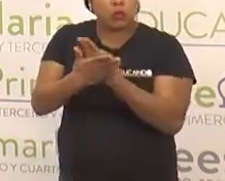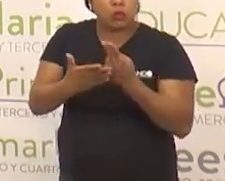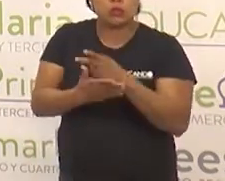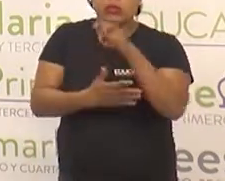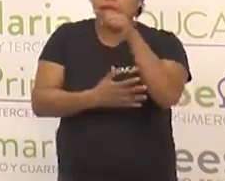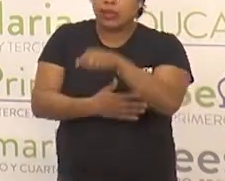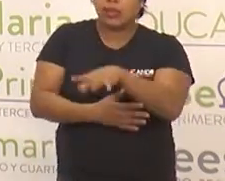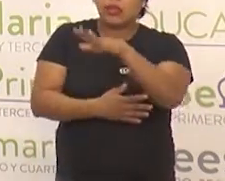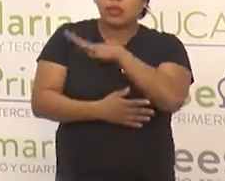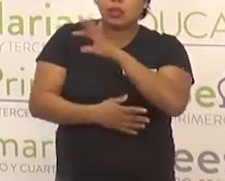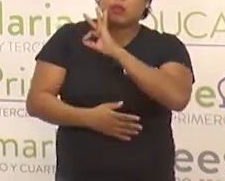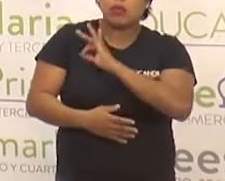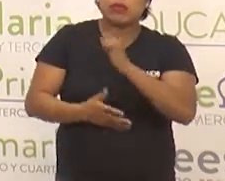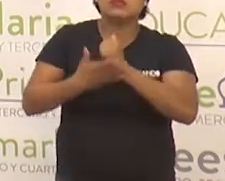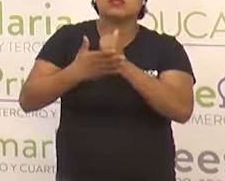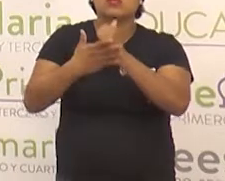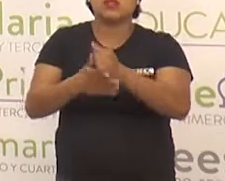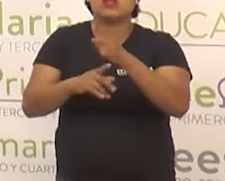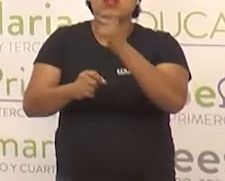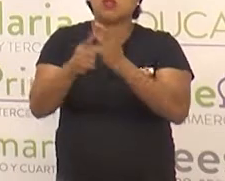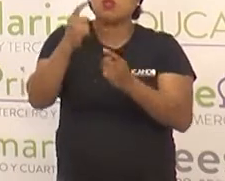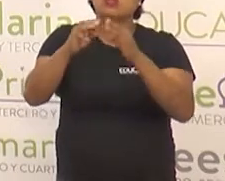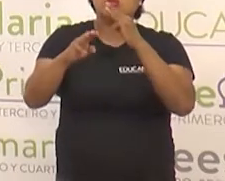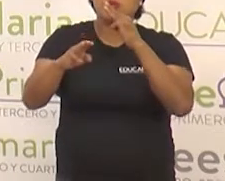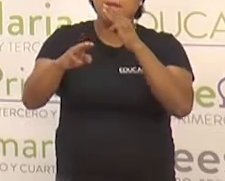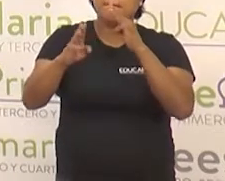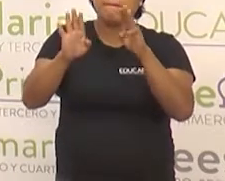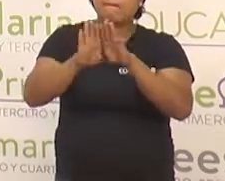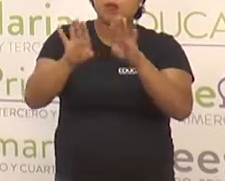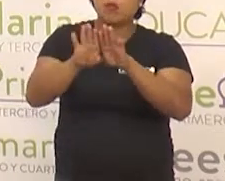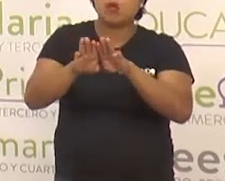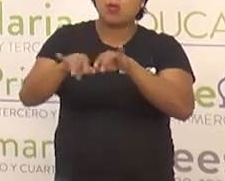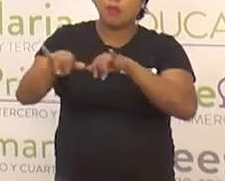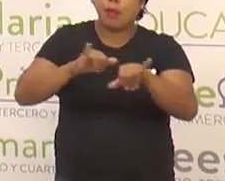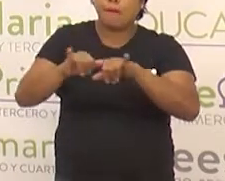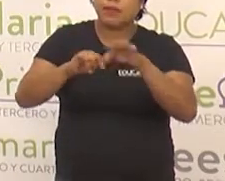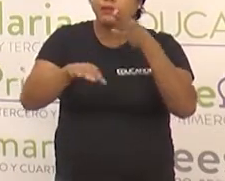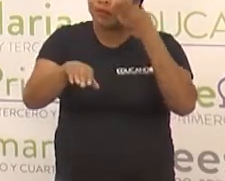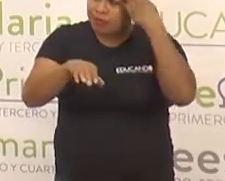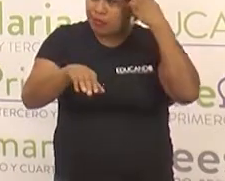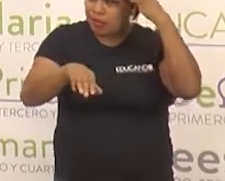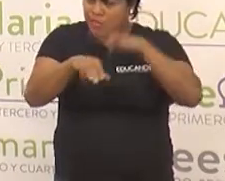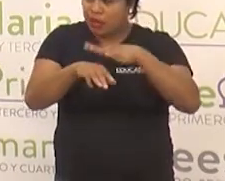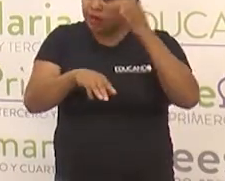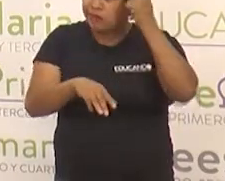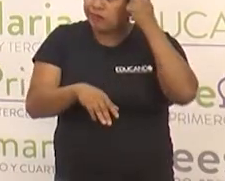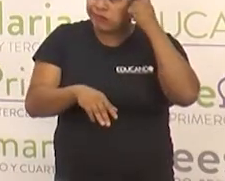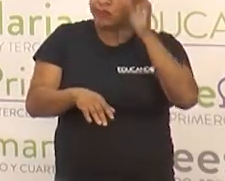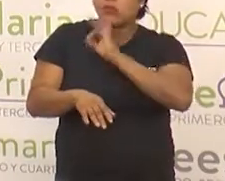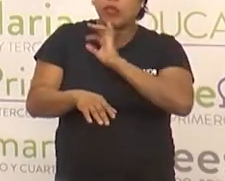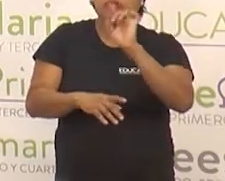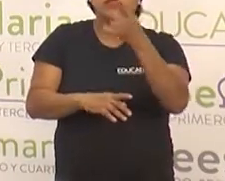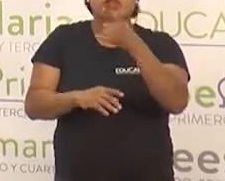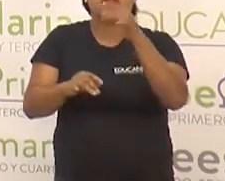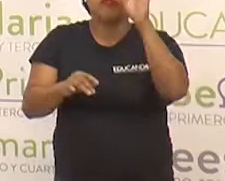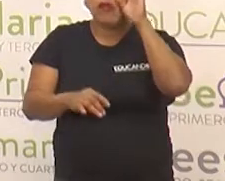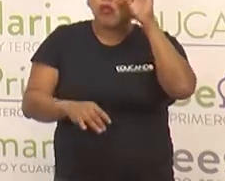dibujos y ahí te puedes ayudar de algunos mapas mentales. Pueden ser también